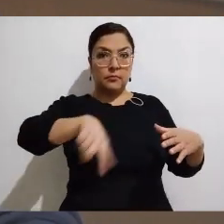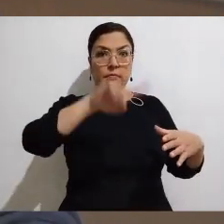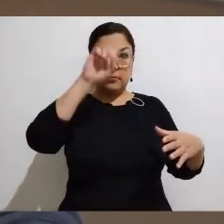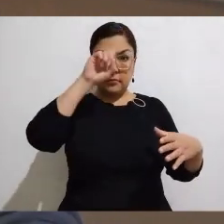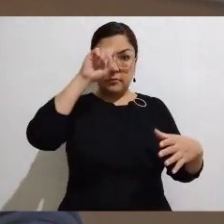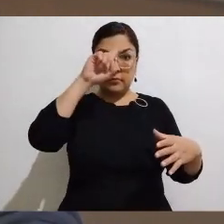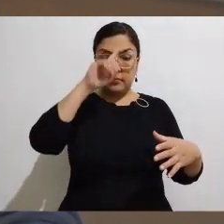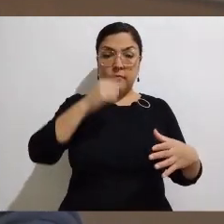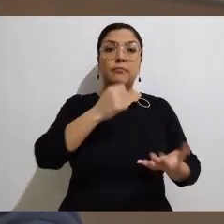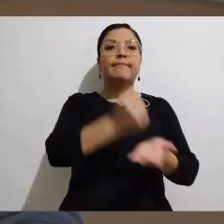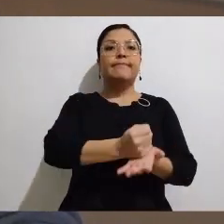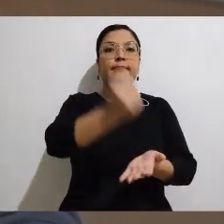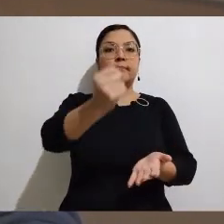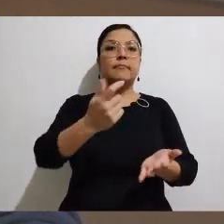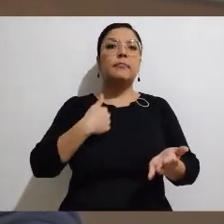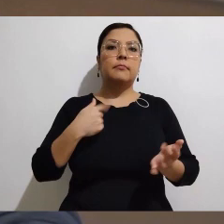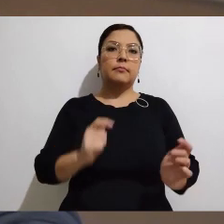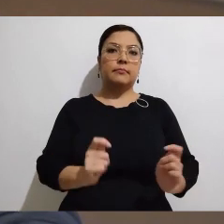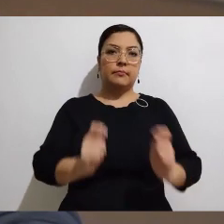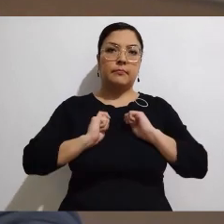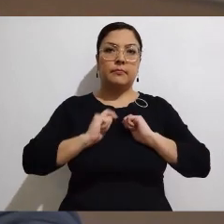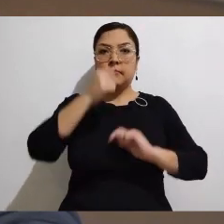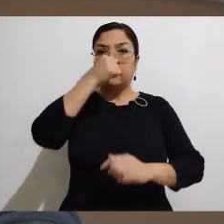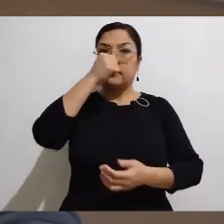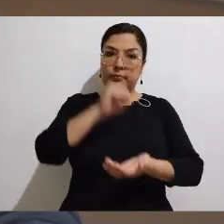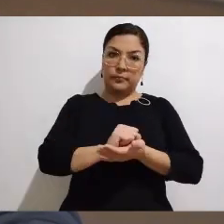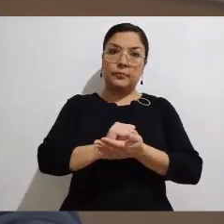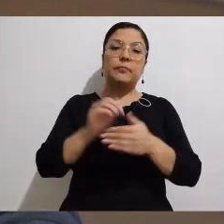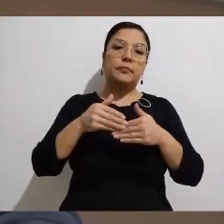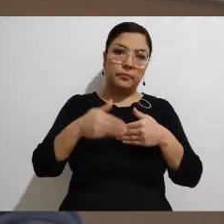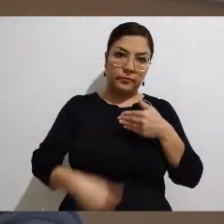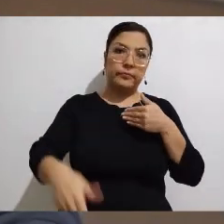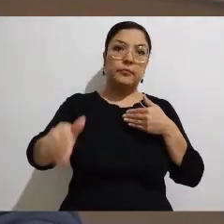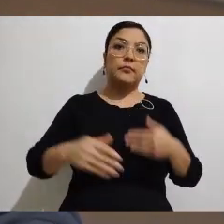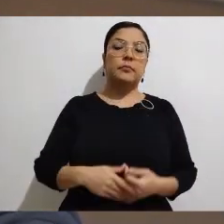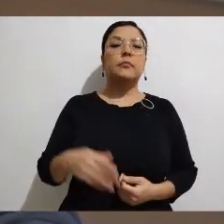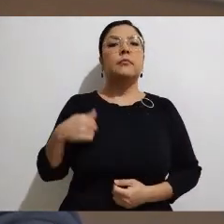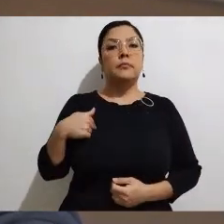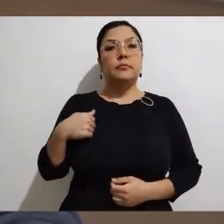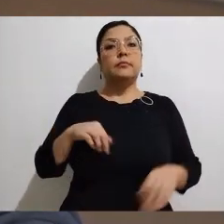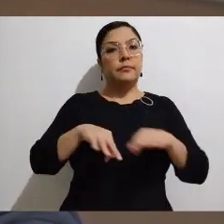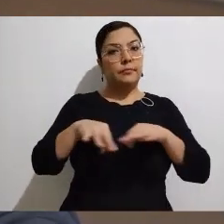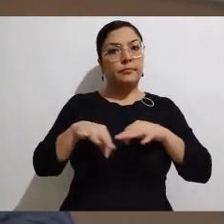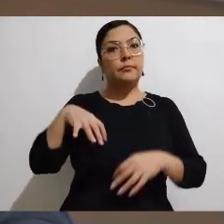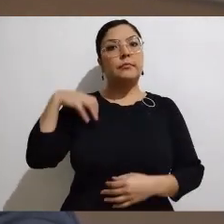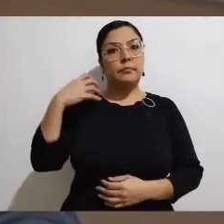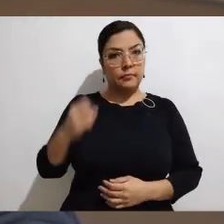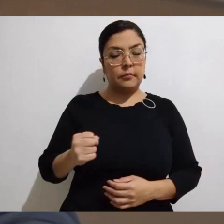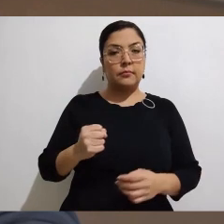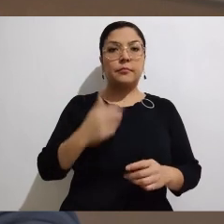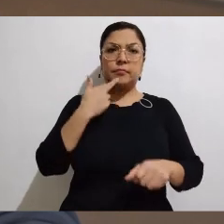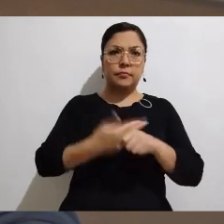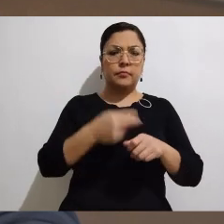aprobó mi designación como secretario ejecutivo. Entonces, pues estamos trabajando para efectos de poder desahogar todas las